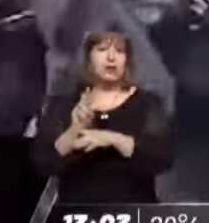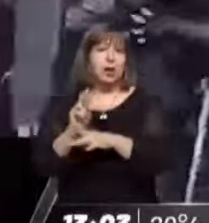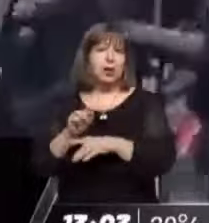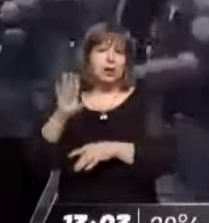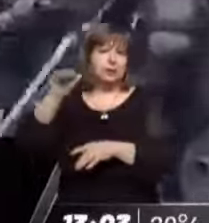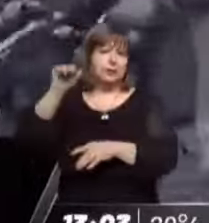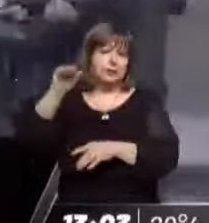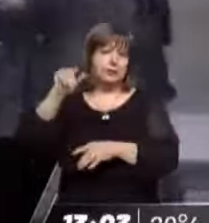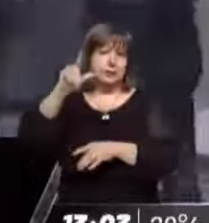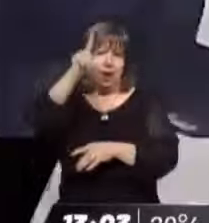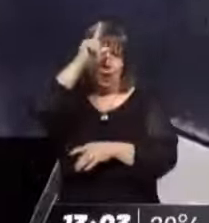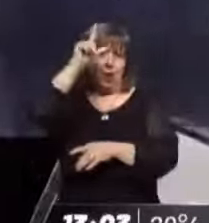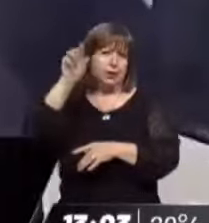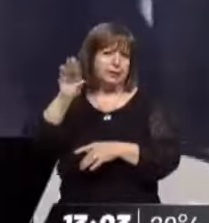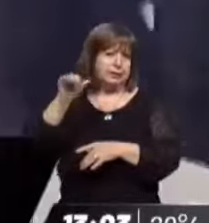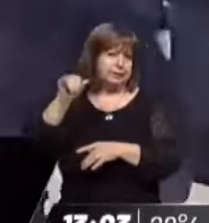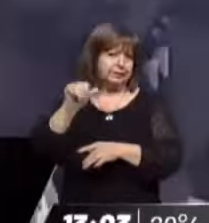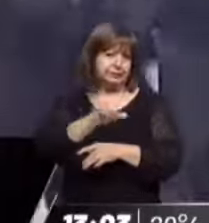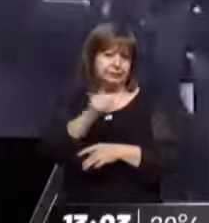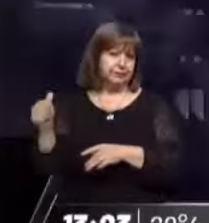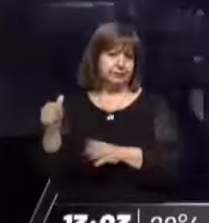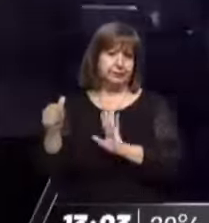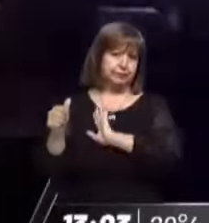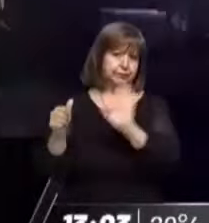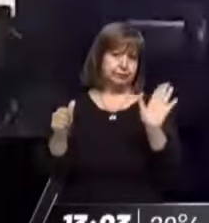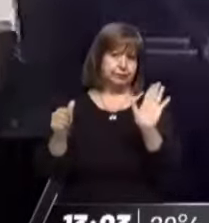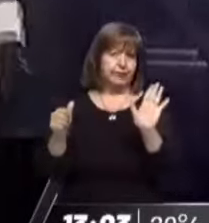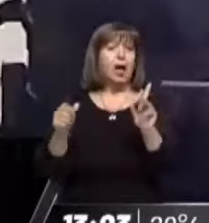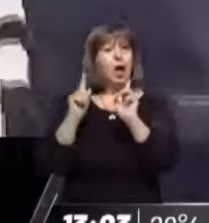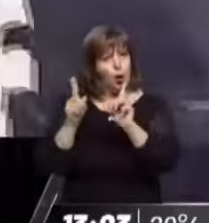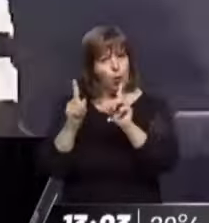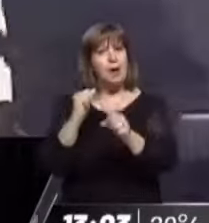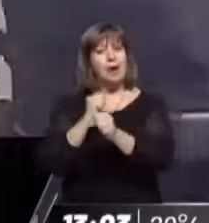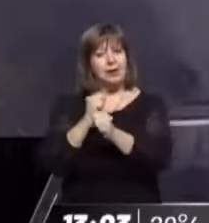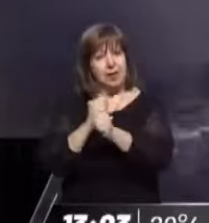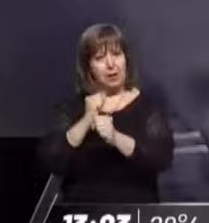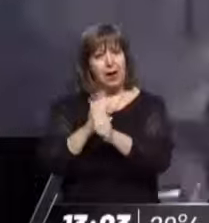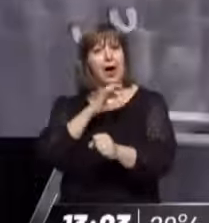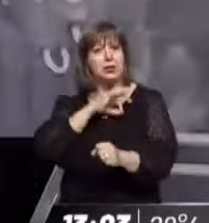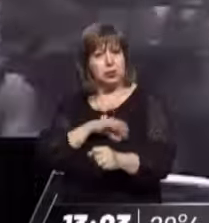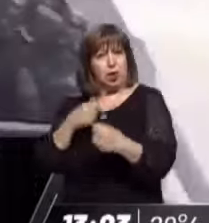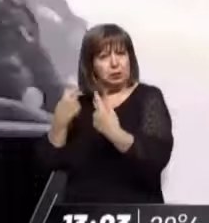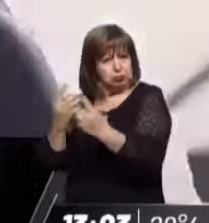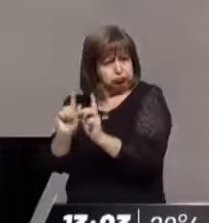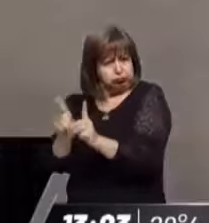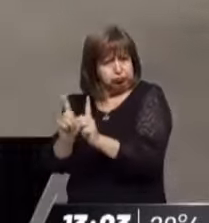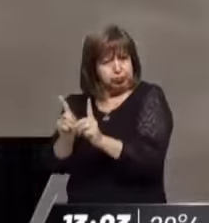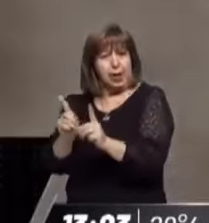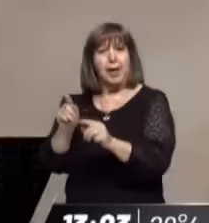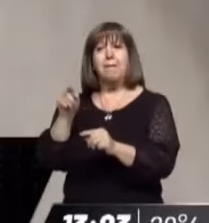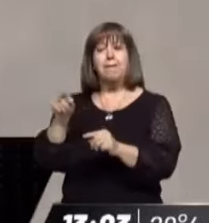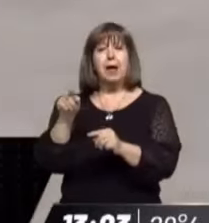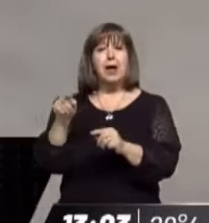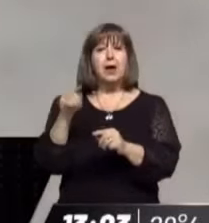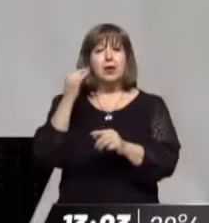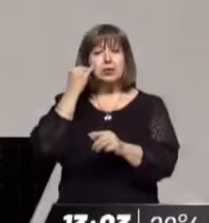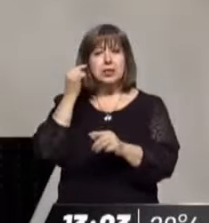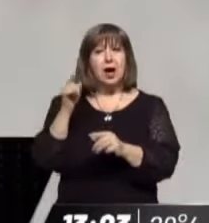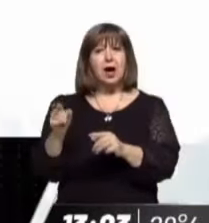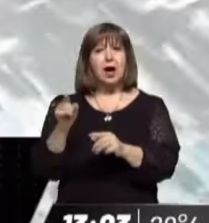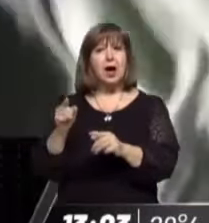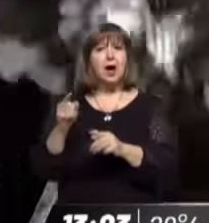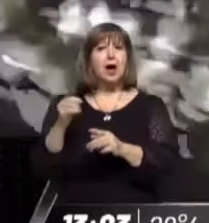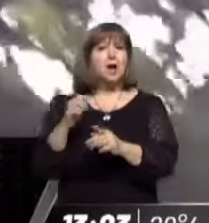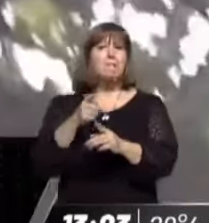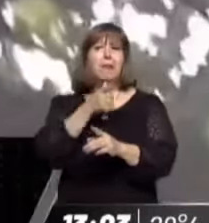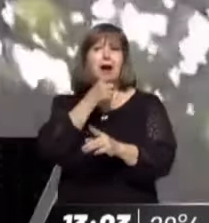detalló que si bien fue separado de Infantería Va a continuar trabajando cobrando el salario desde otra dependencia y se va a evaluar